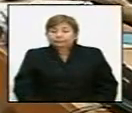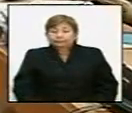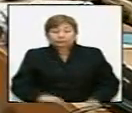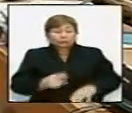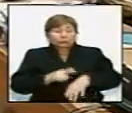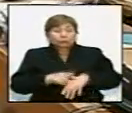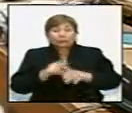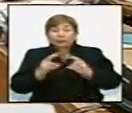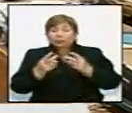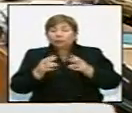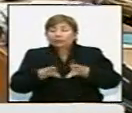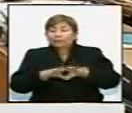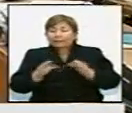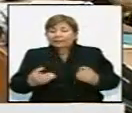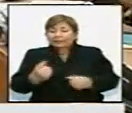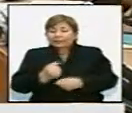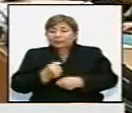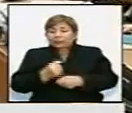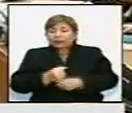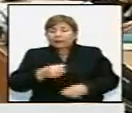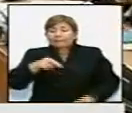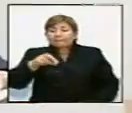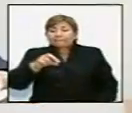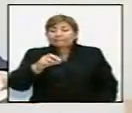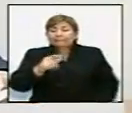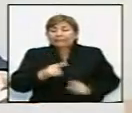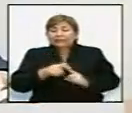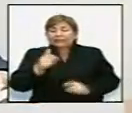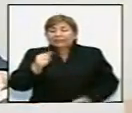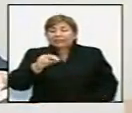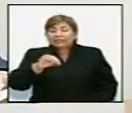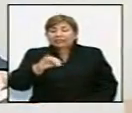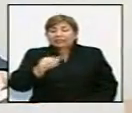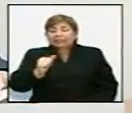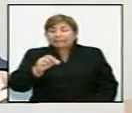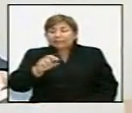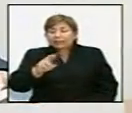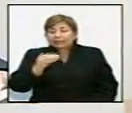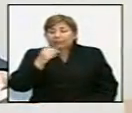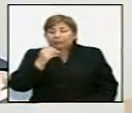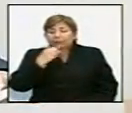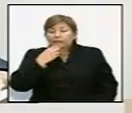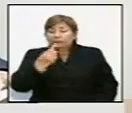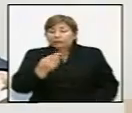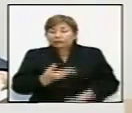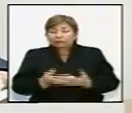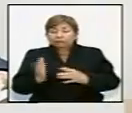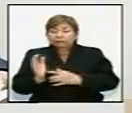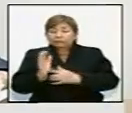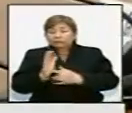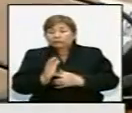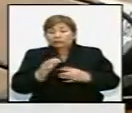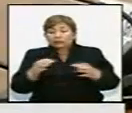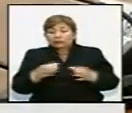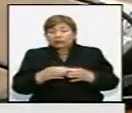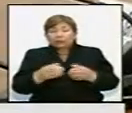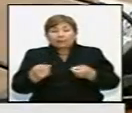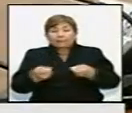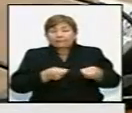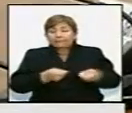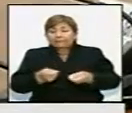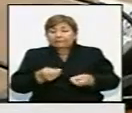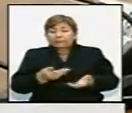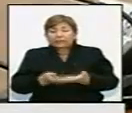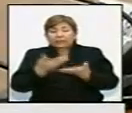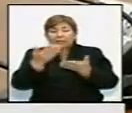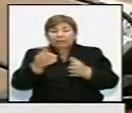Durante la segunda mesa de trabajo presidida por la congresista Tania Pariona, demandó a los representantes de los entes vinculados al Poder Ejecutivo